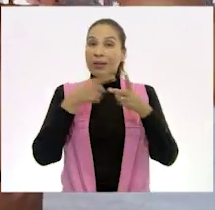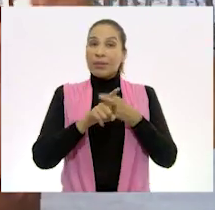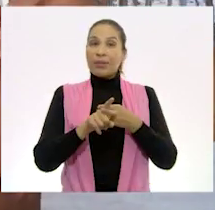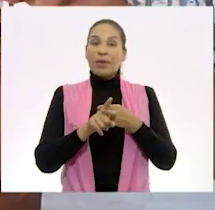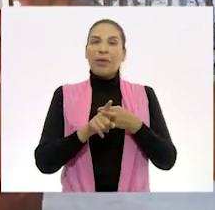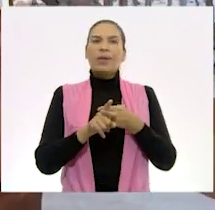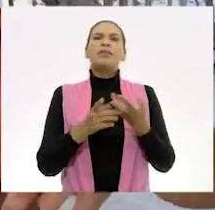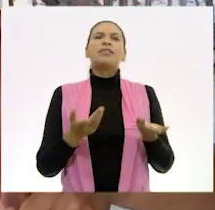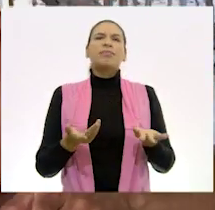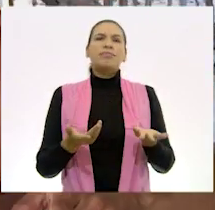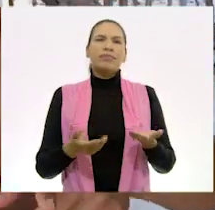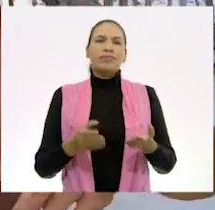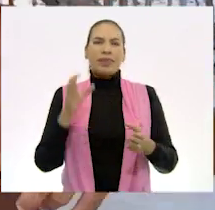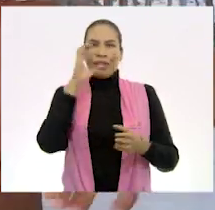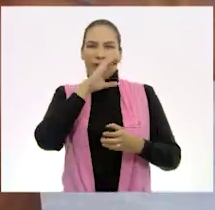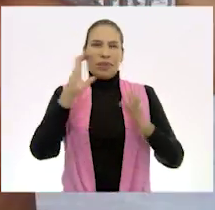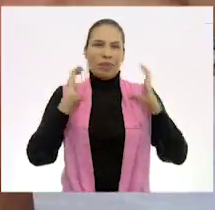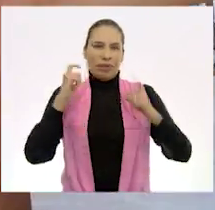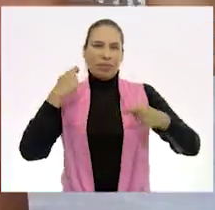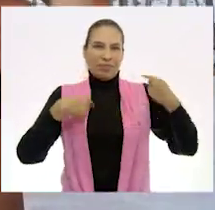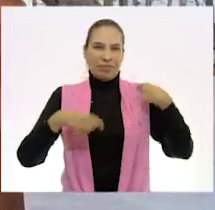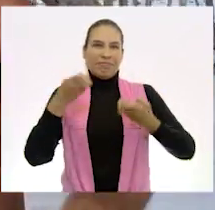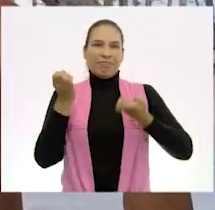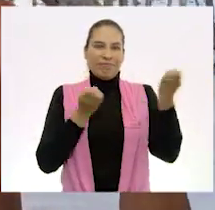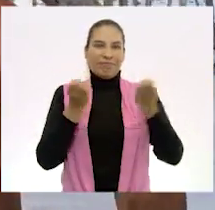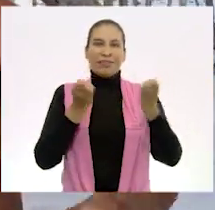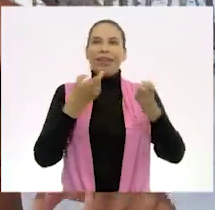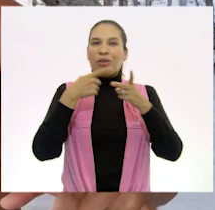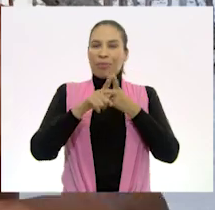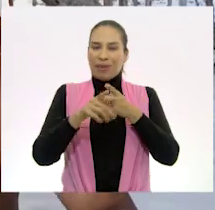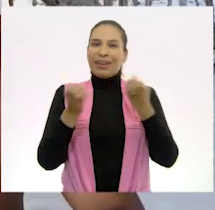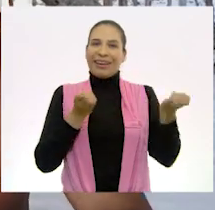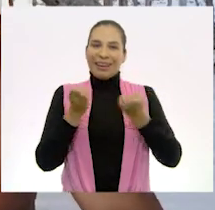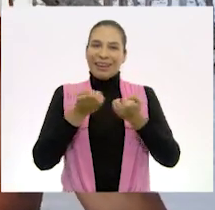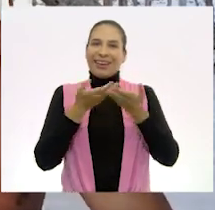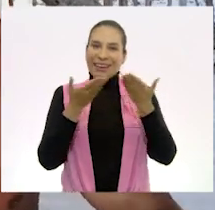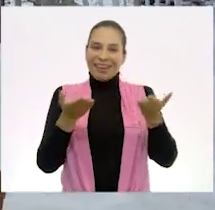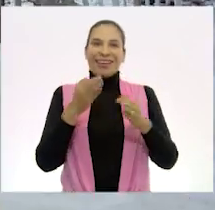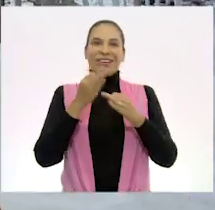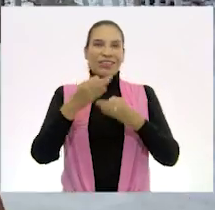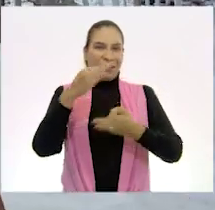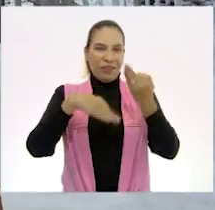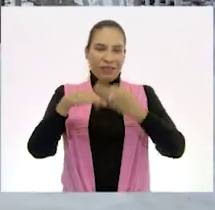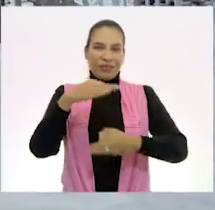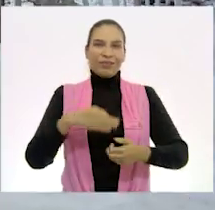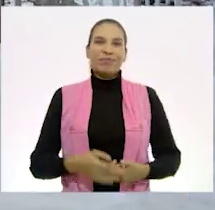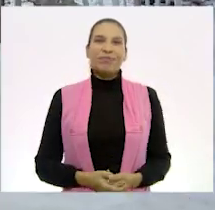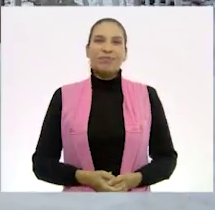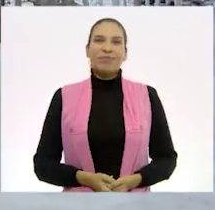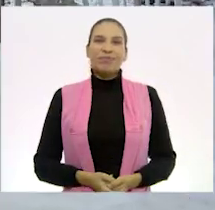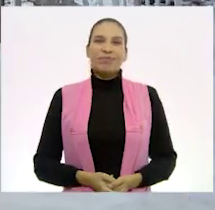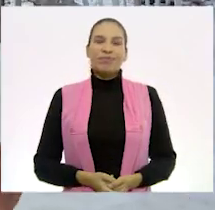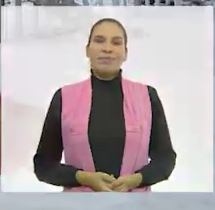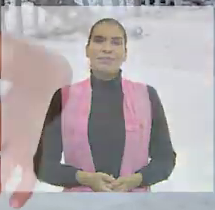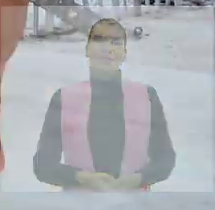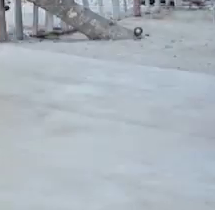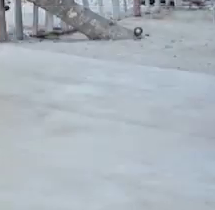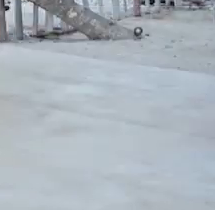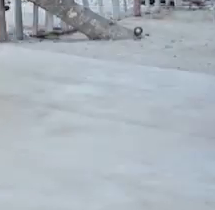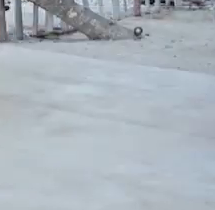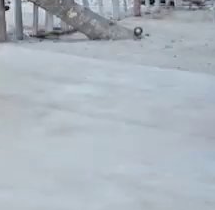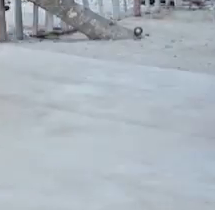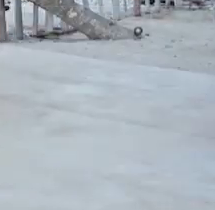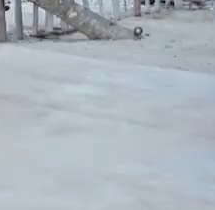Iniciaremos con el calentamiento y pues que venga la rutina. ¡Actívense todos!